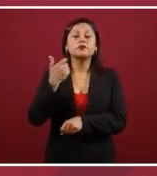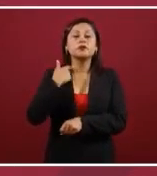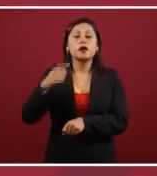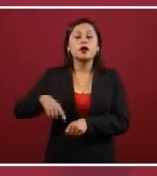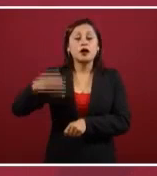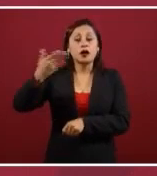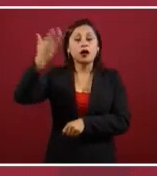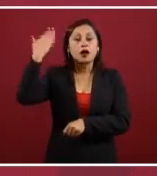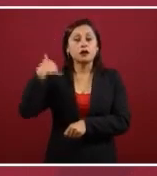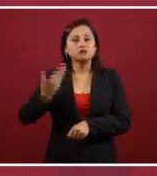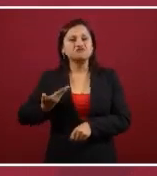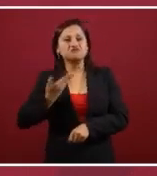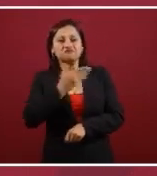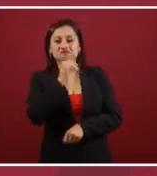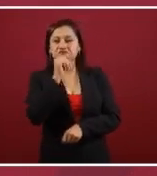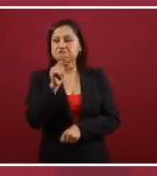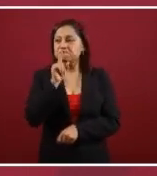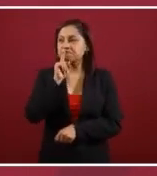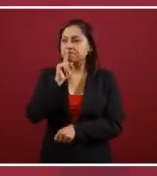ahora sí.